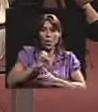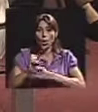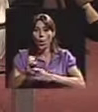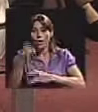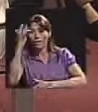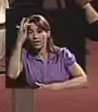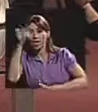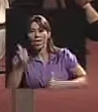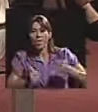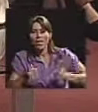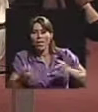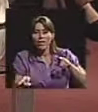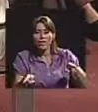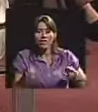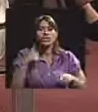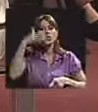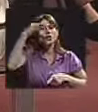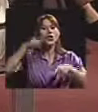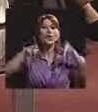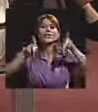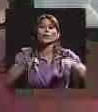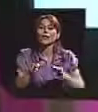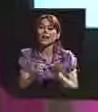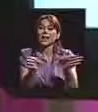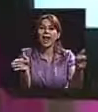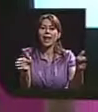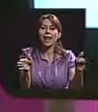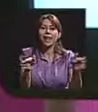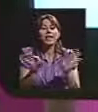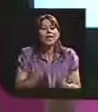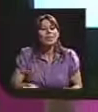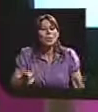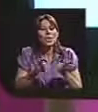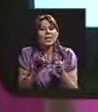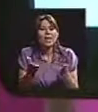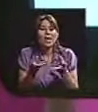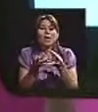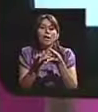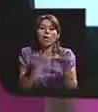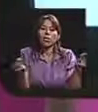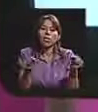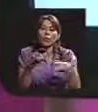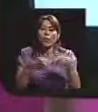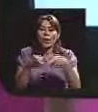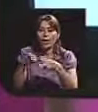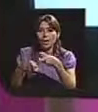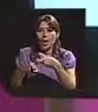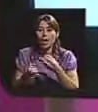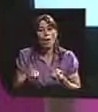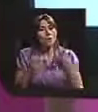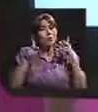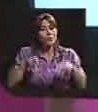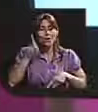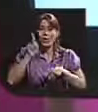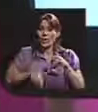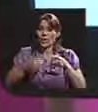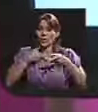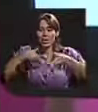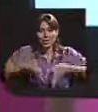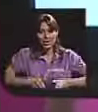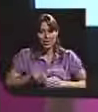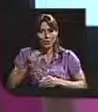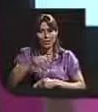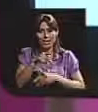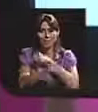población en general, lo que le importa es que le resuelvan el problema, que tenemos una gran cantidad de personas que tienen infertilidad en el país